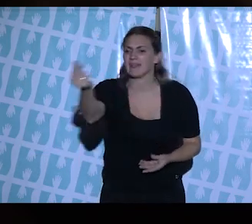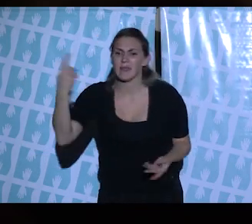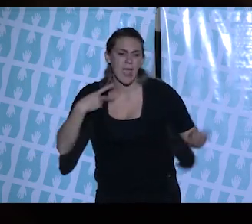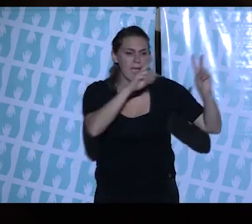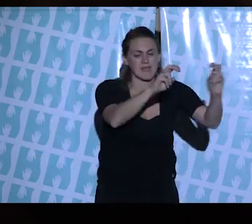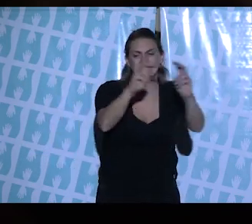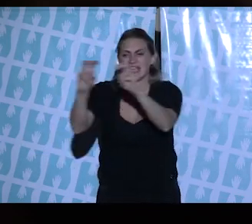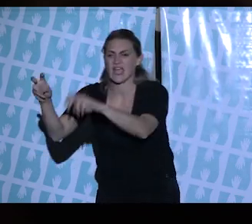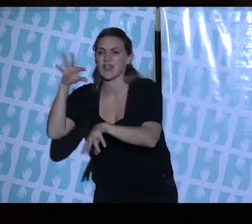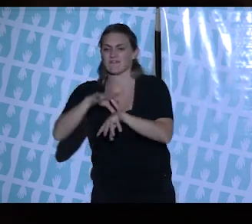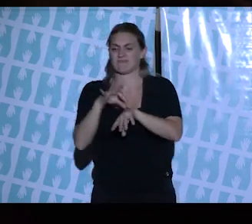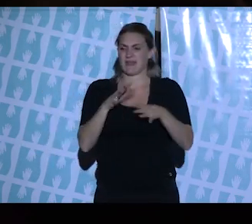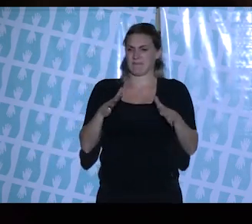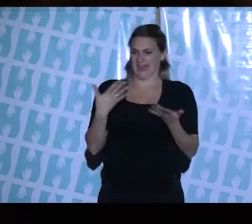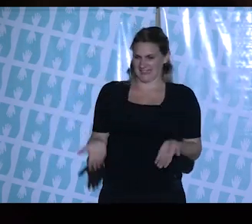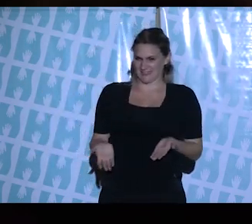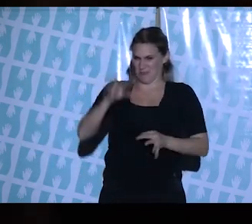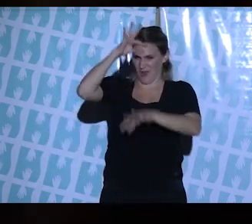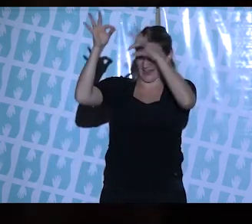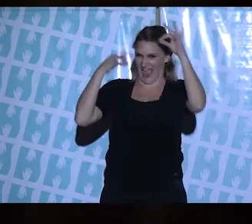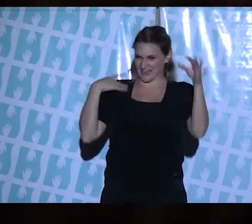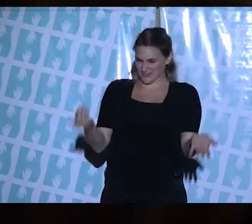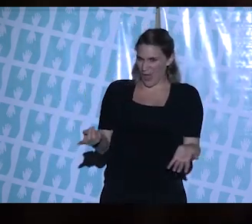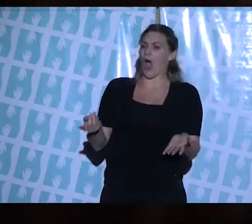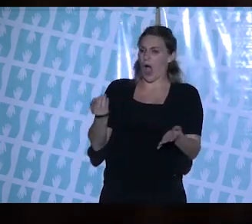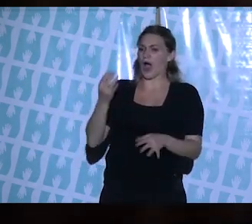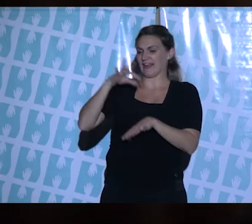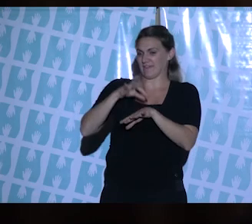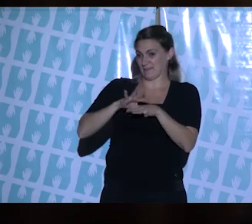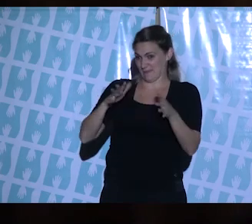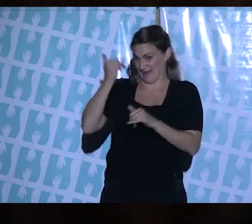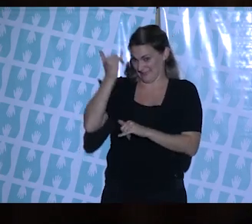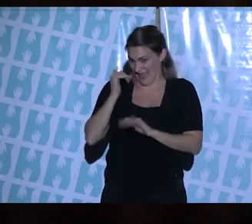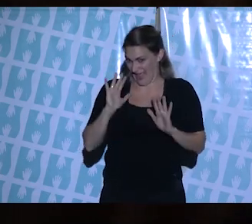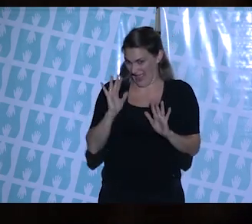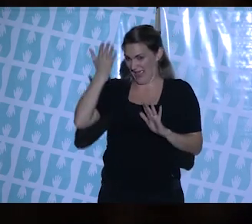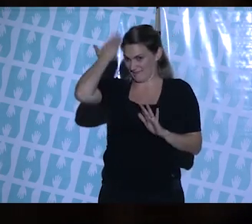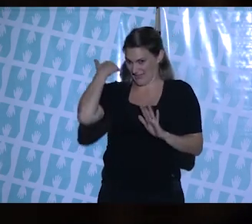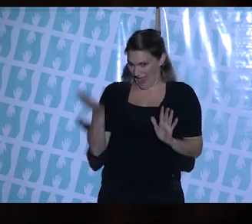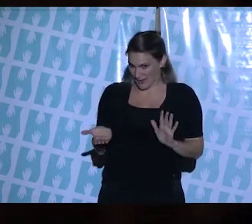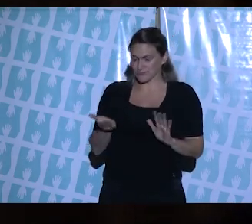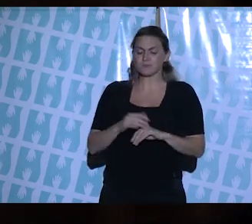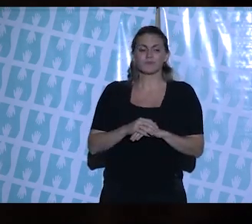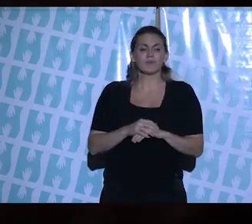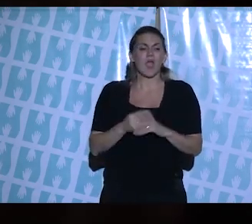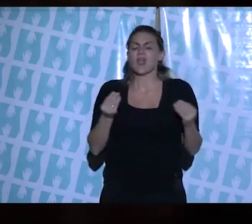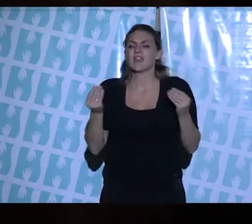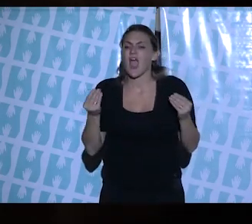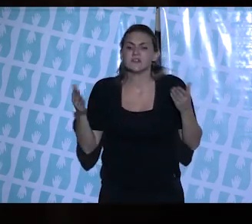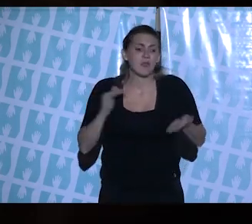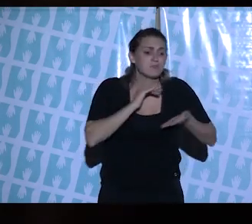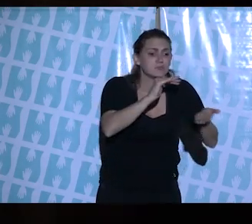Parkinson. Este año, en el llamamiento a subsidios para detección de lo que se